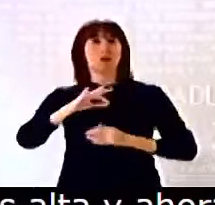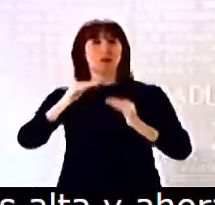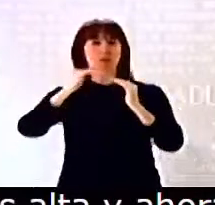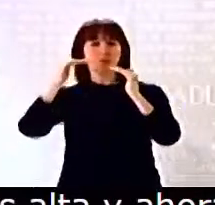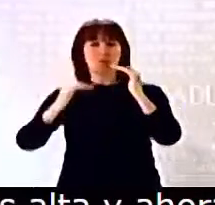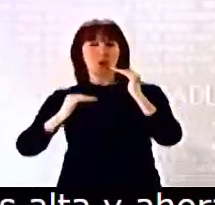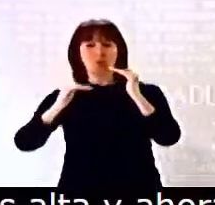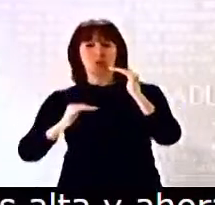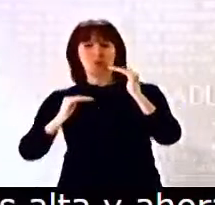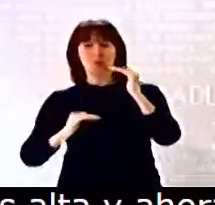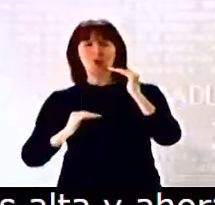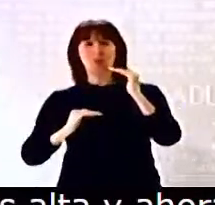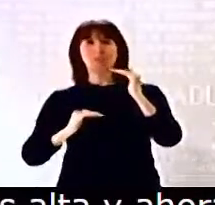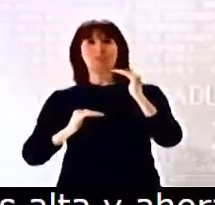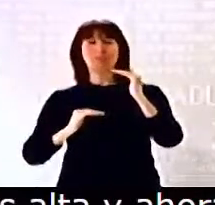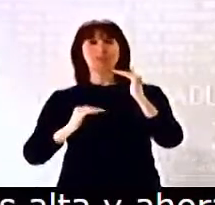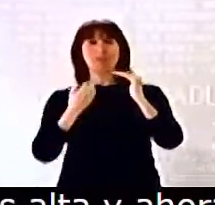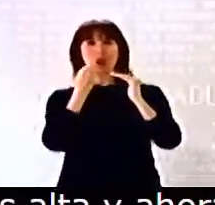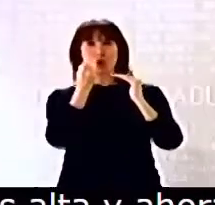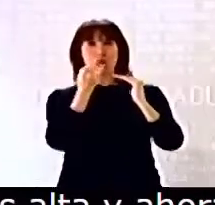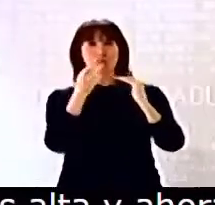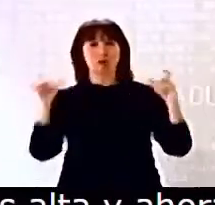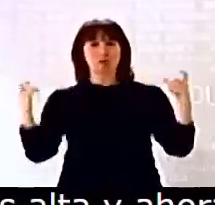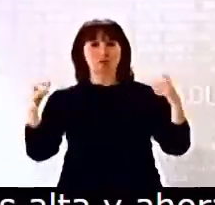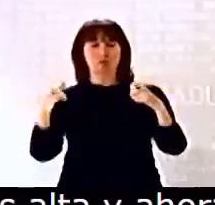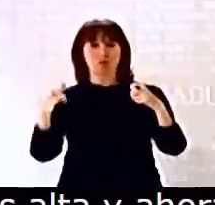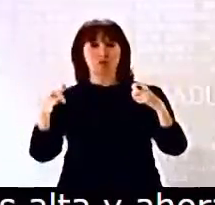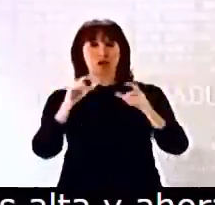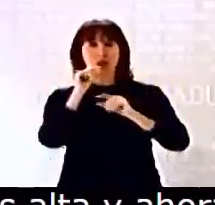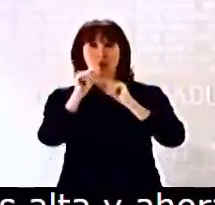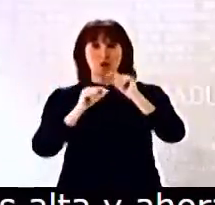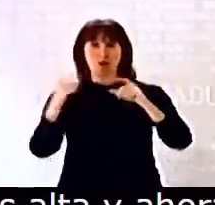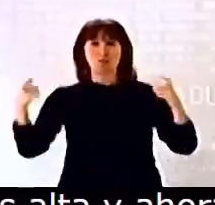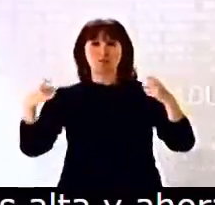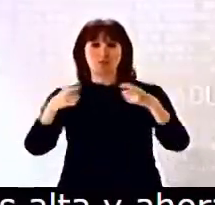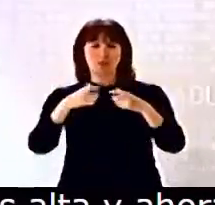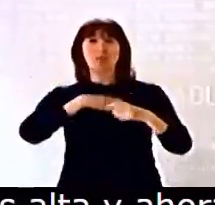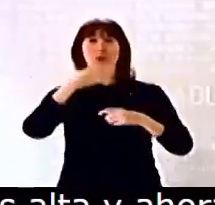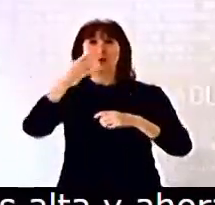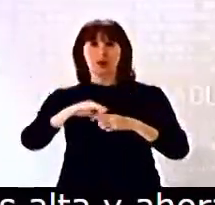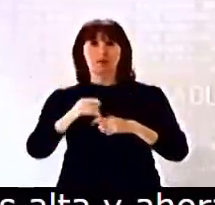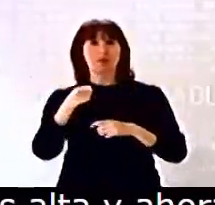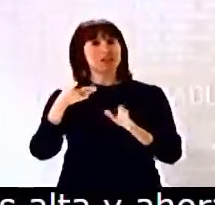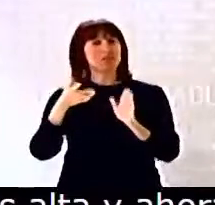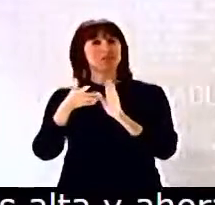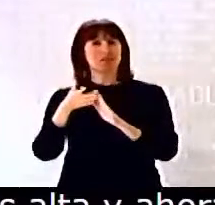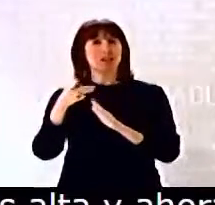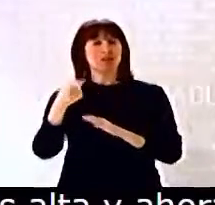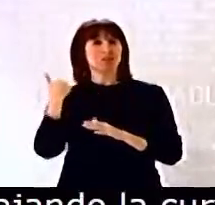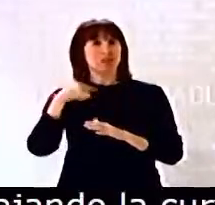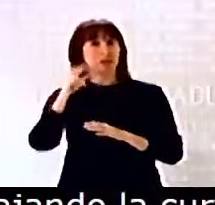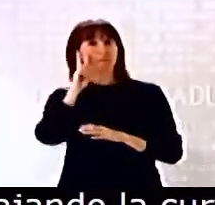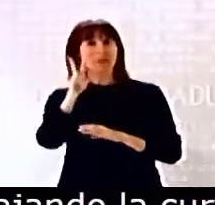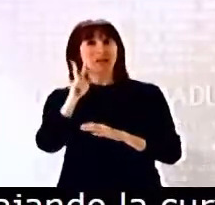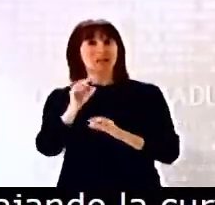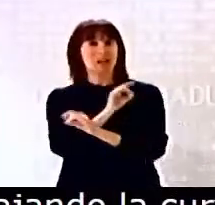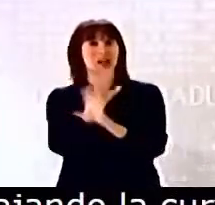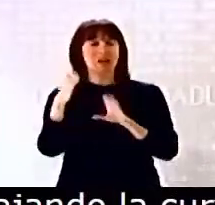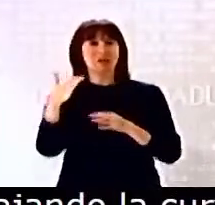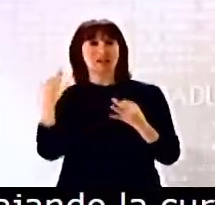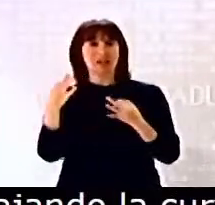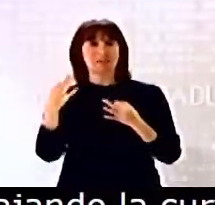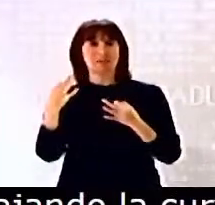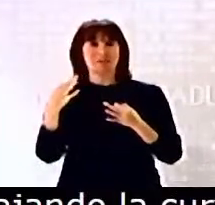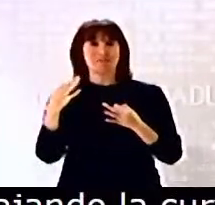bajando la curva de incidencia. Y así también lo pone de manifiesto la velocidad